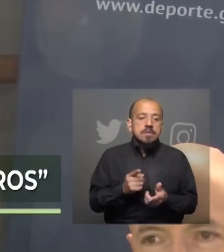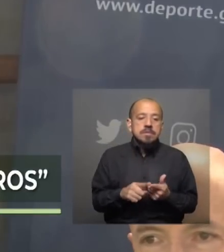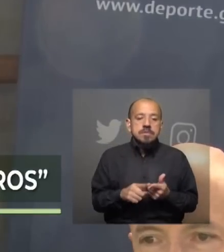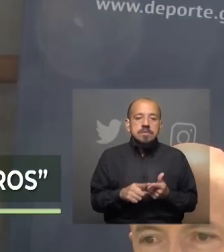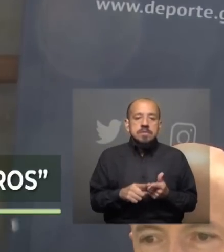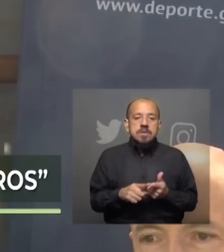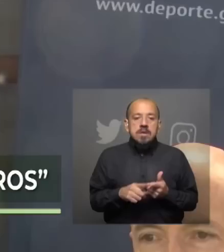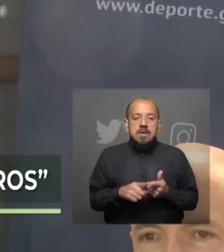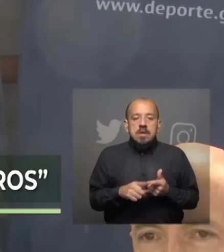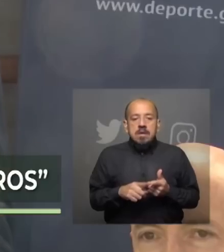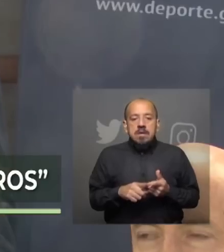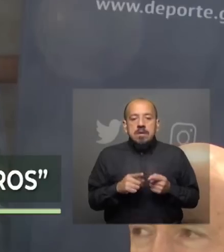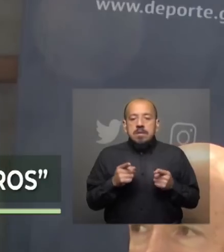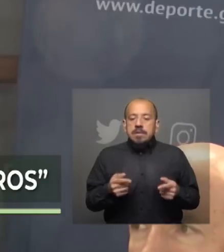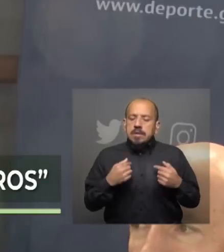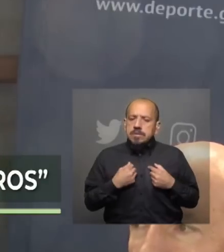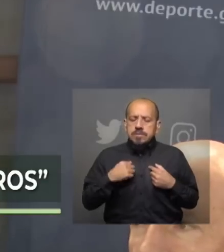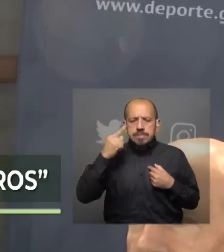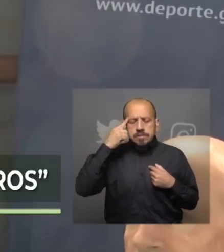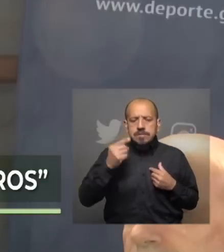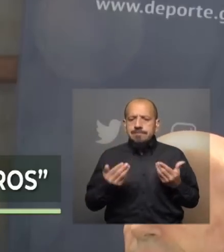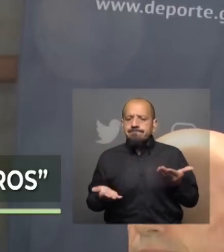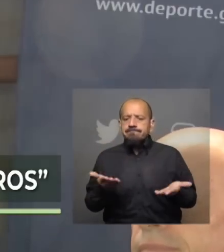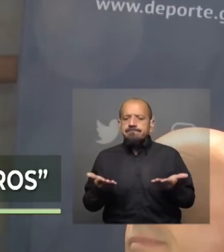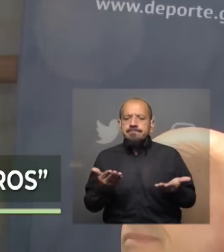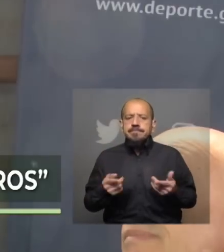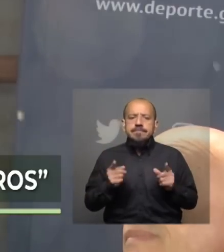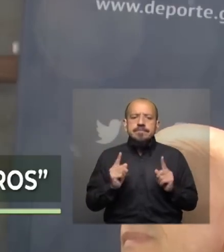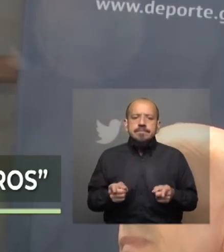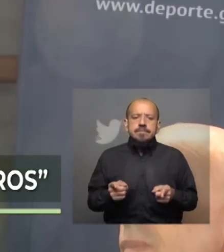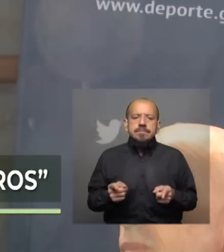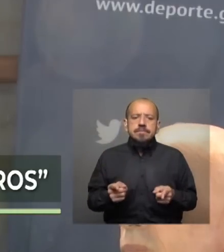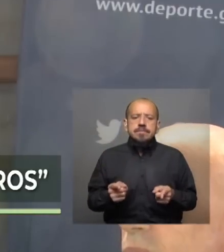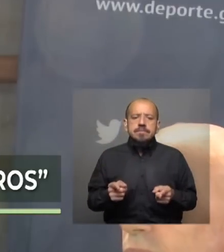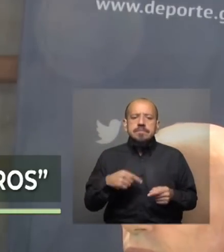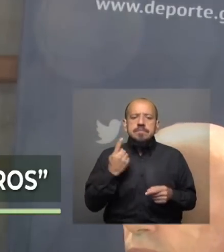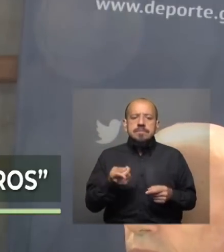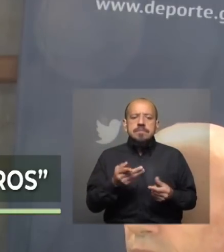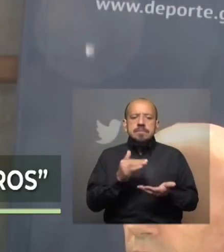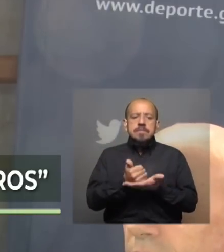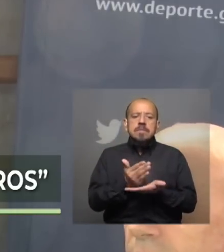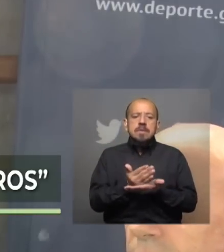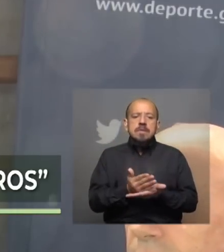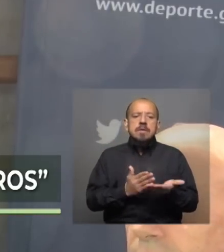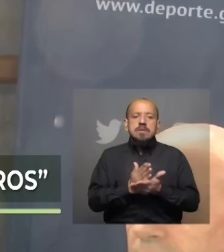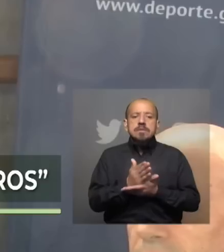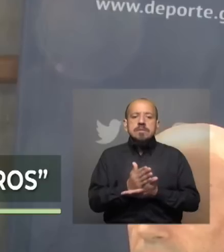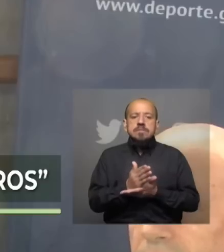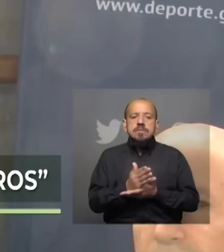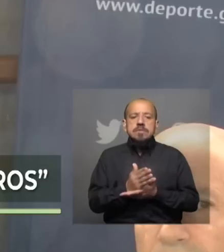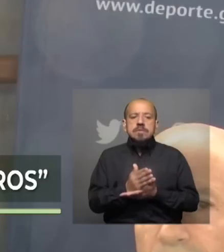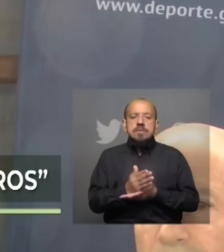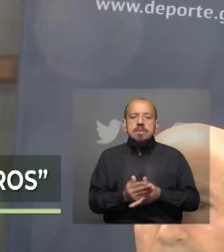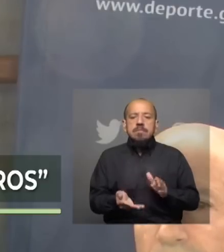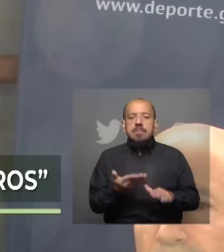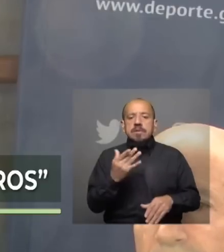Y eso para mí es injusto Como sucede también en otros departamentos que siempre están más atendidos